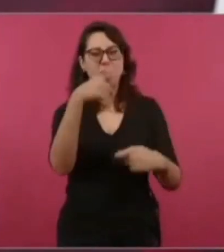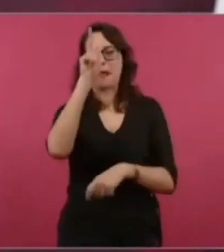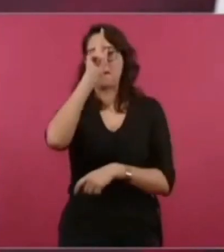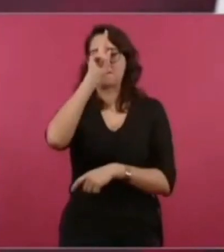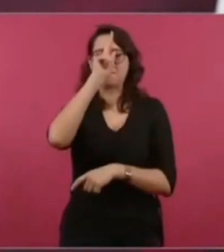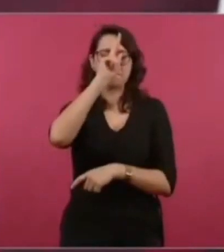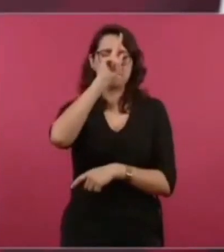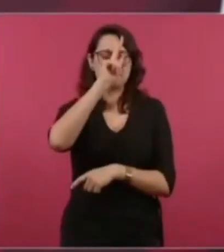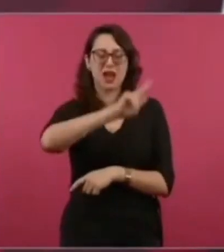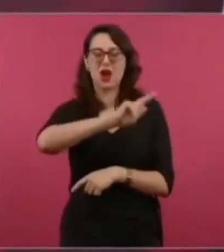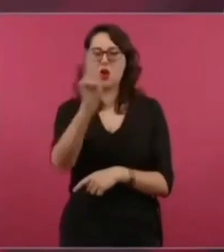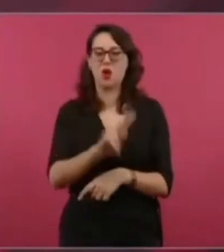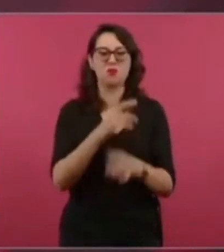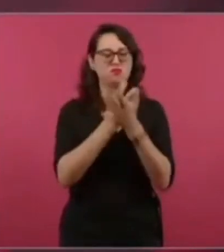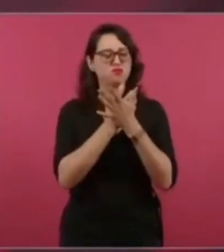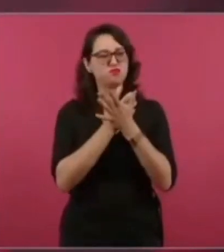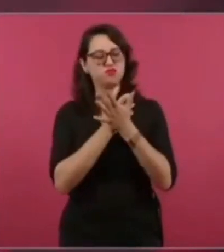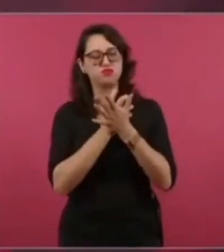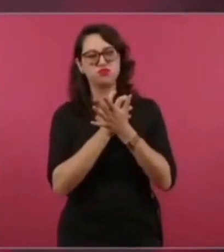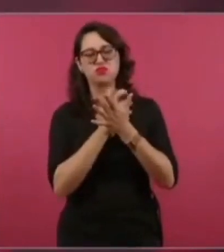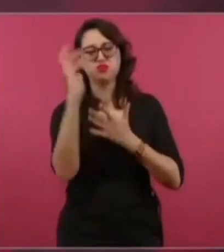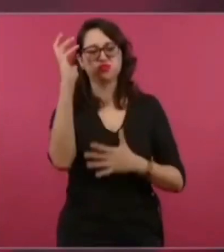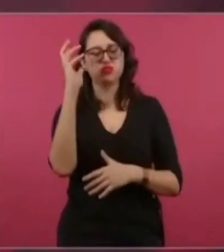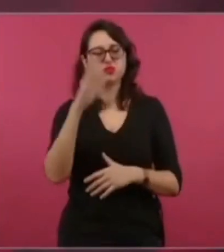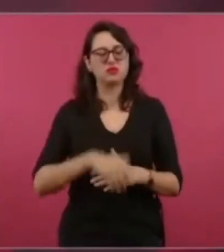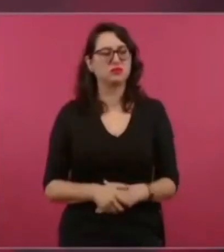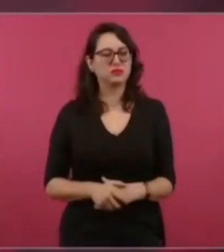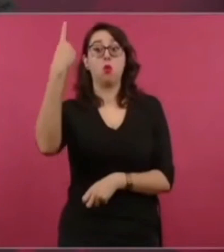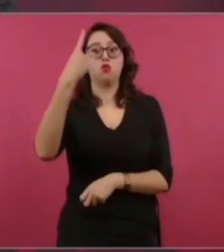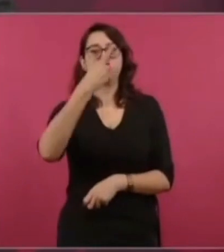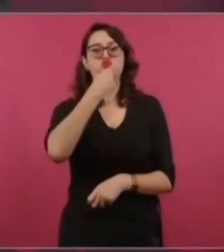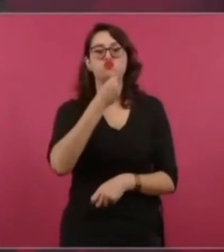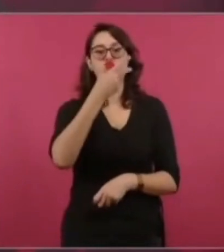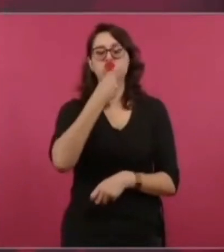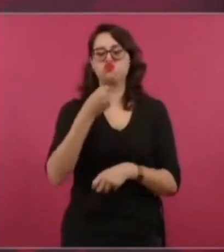con fines politiqueros